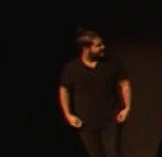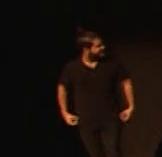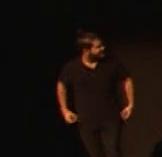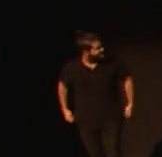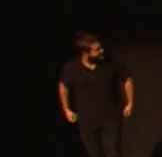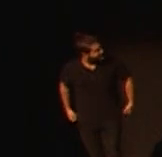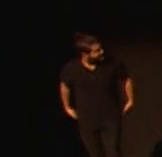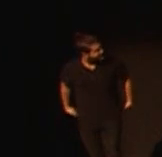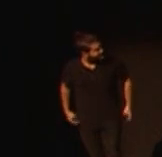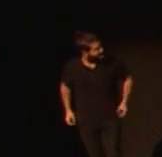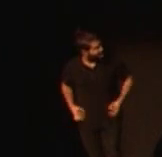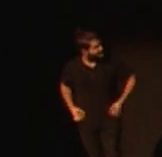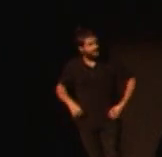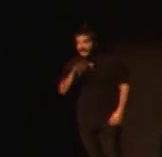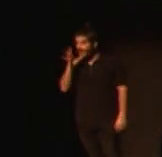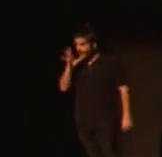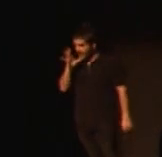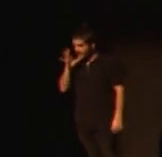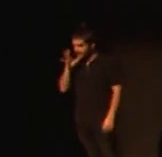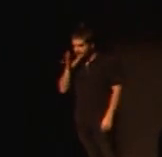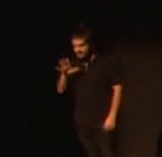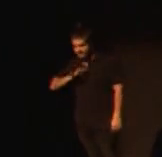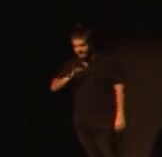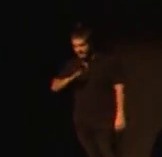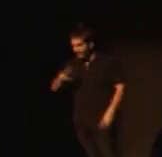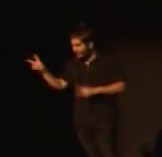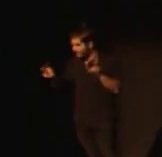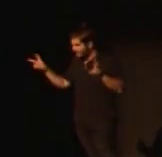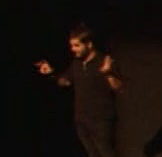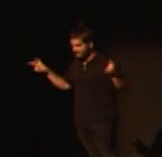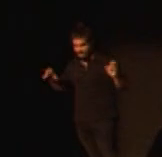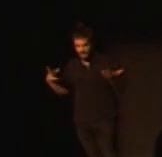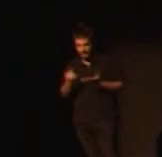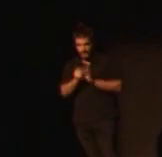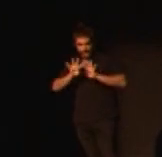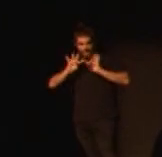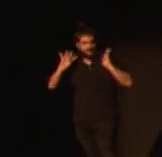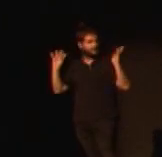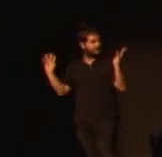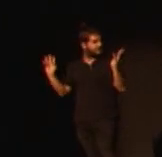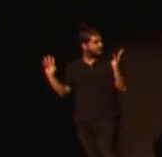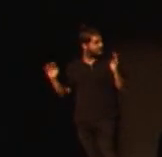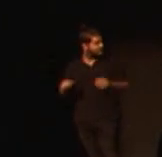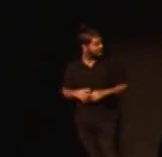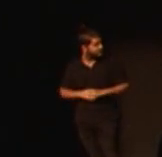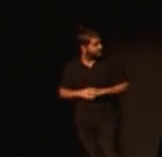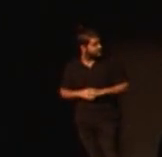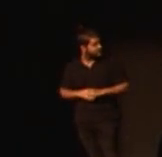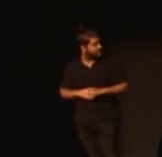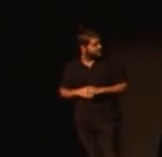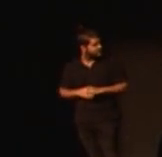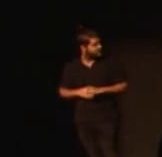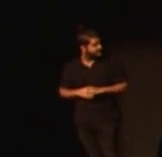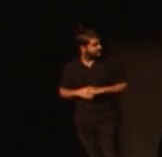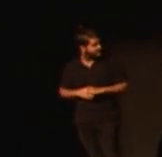Y ahora os voy a pedir, por favor, a todos los premiados que os acerquéis aquí al centro del escenario, alrededor de José Luis. Venid todos, por favor. José Luis, toma el micro.